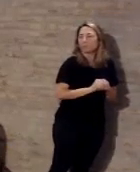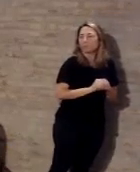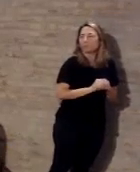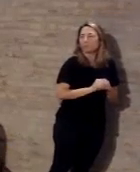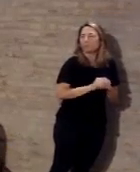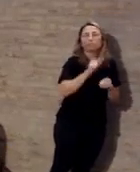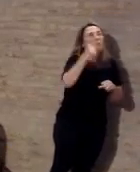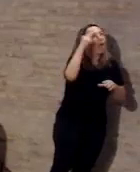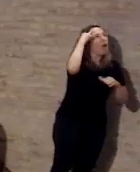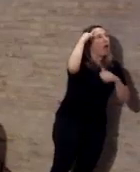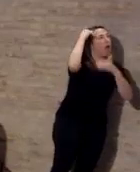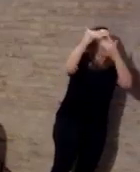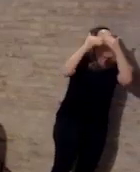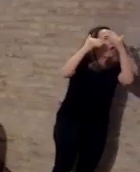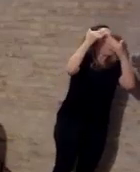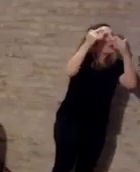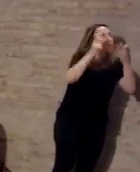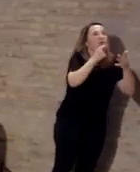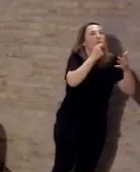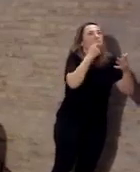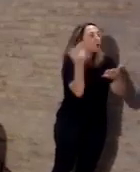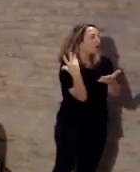porque capac